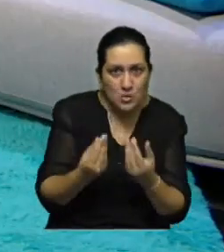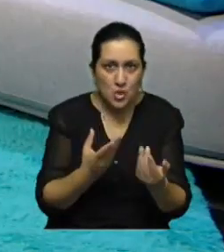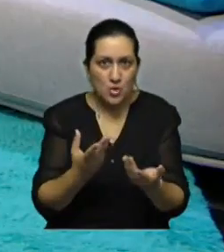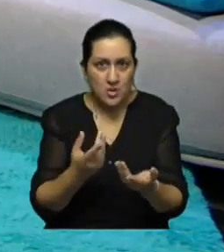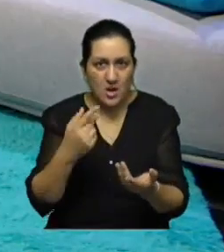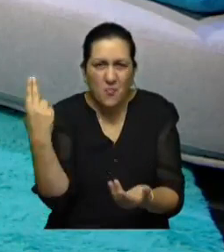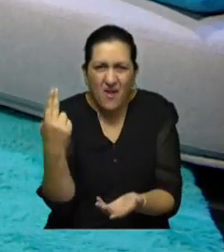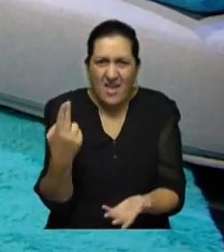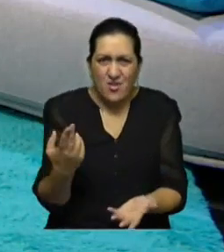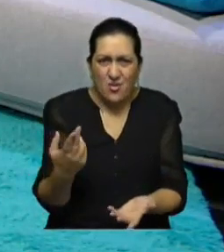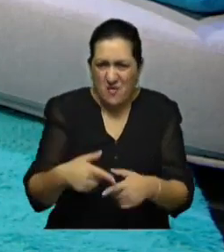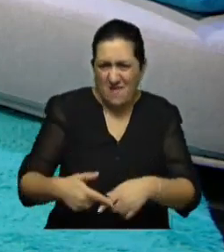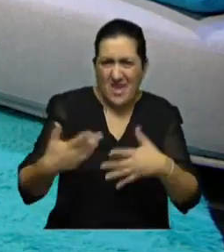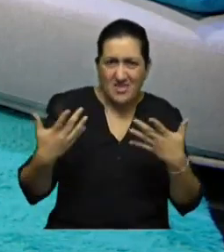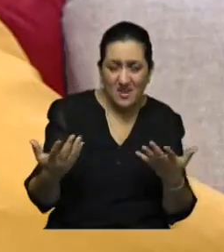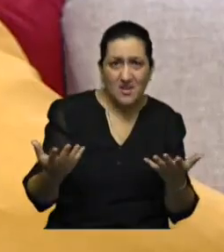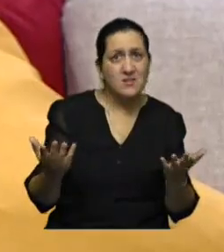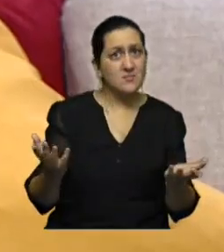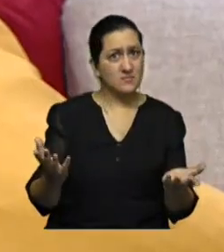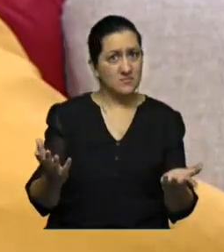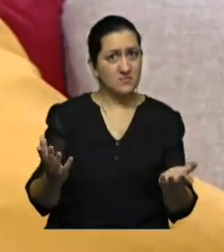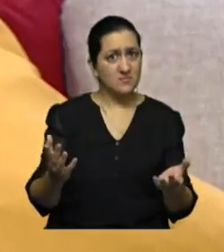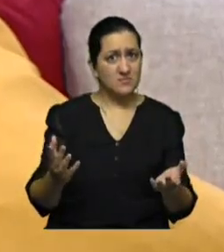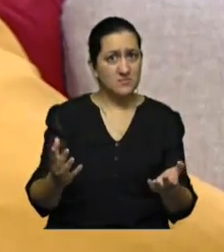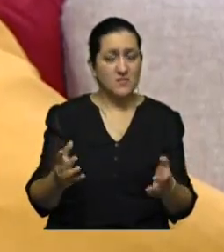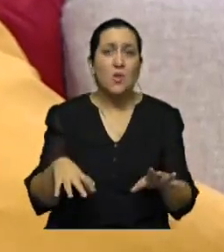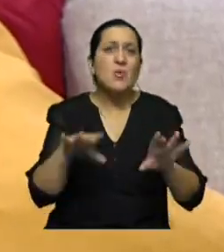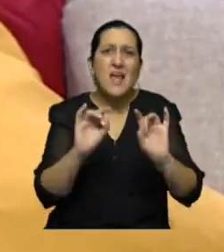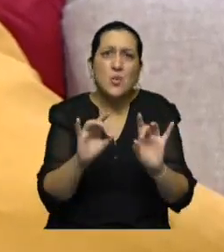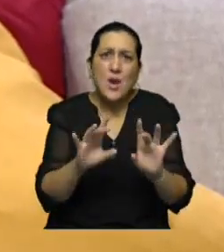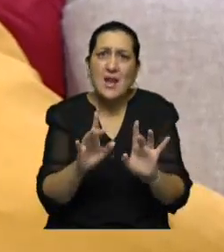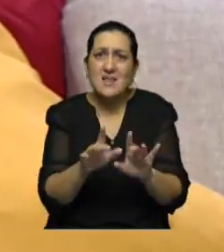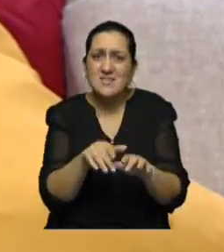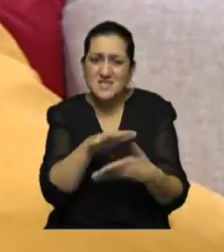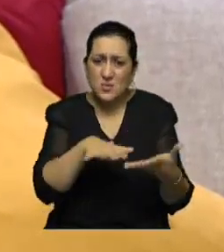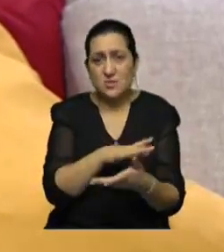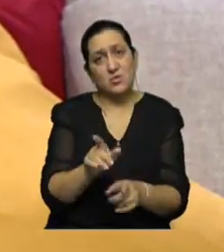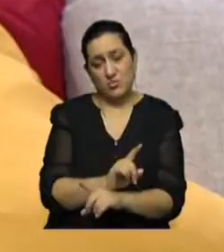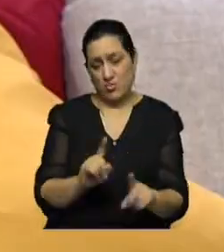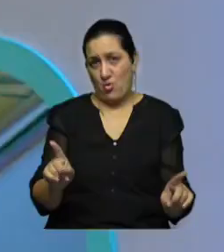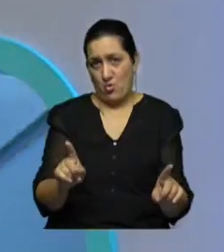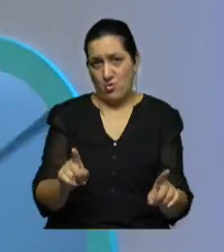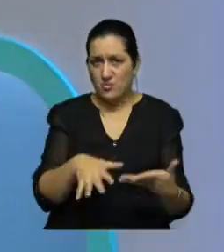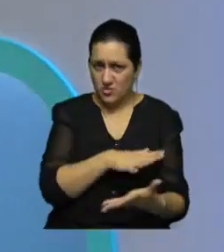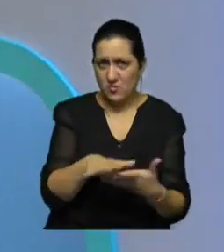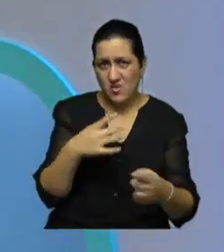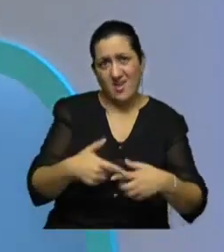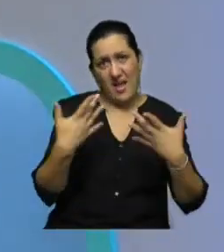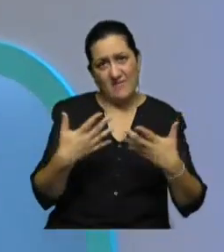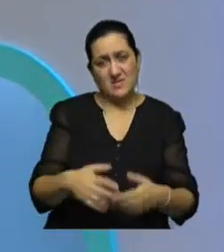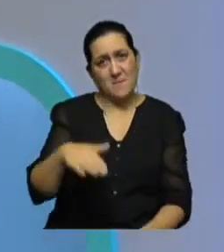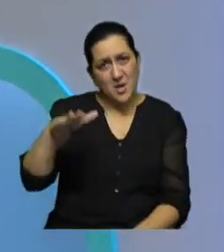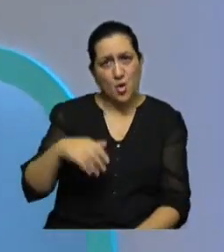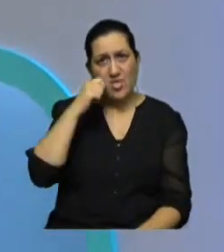a mí me sorprende cómo tratamos con liviandad. Naturalizamos situaciones que son... Que son jodidas.